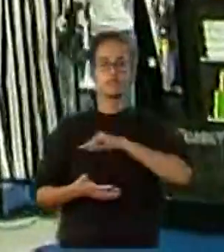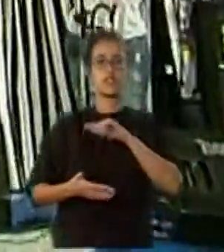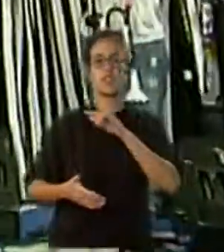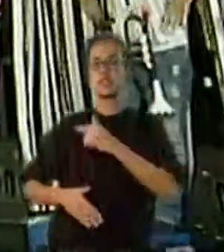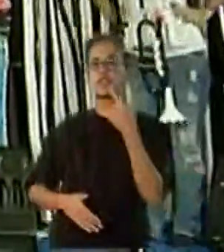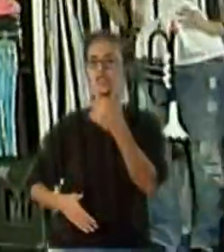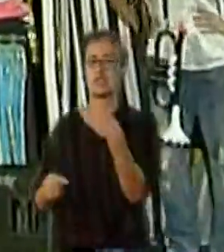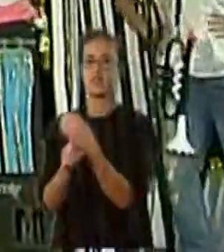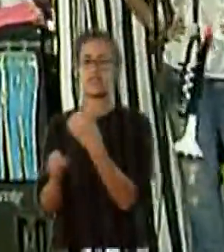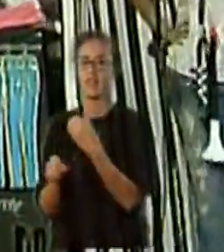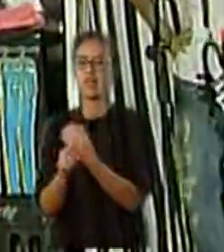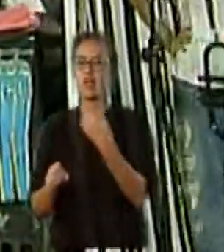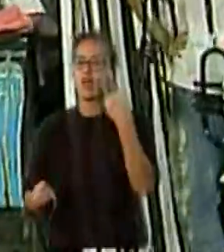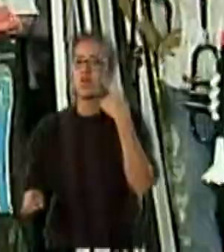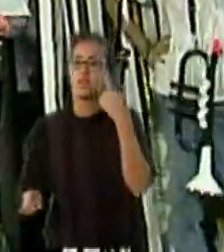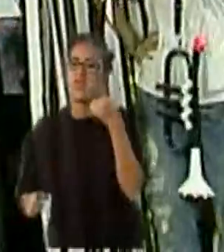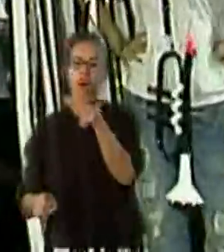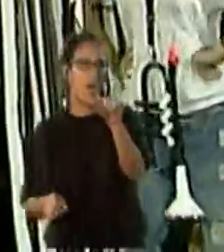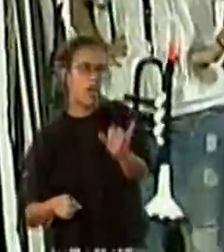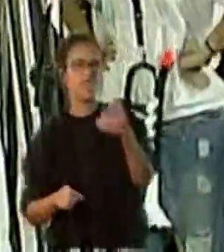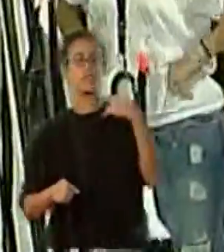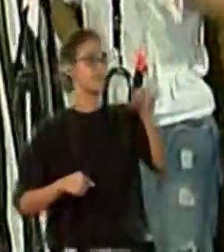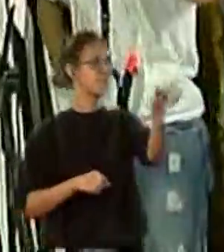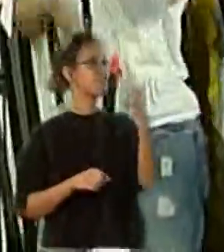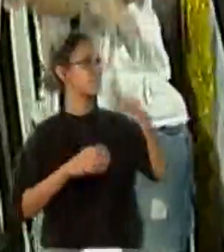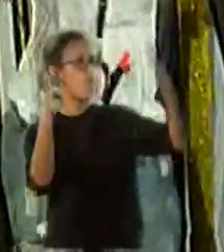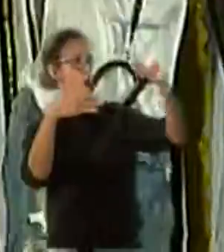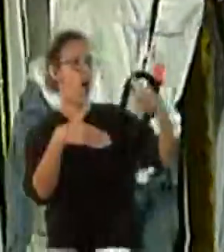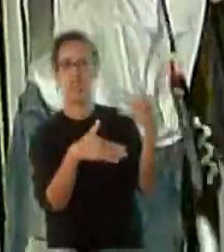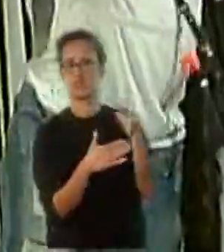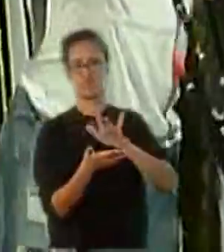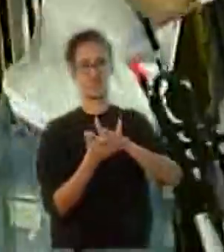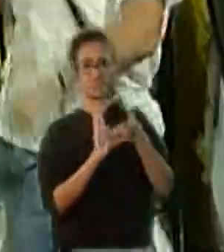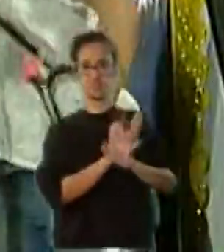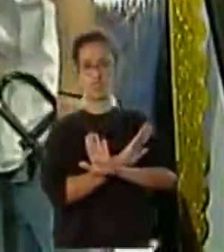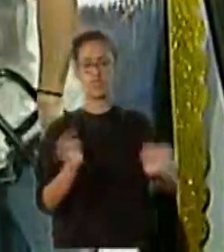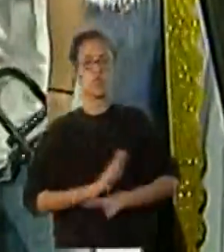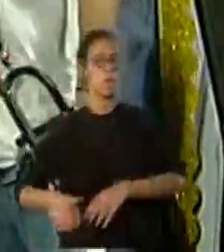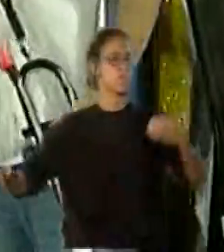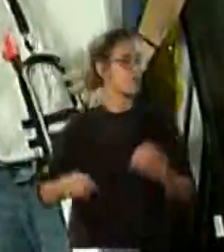Si no está puesta, no queda y ya no me entra. Cago en la mano.